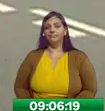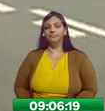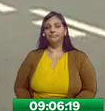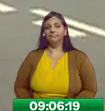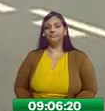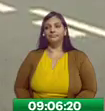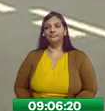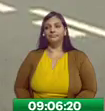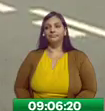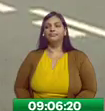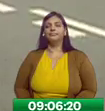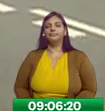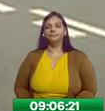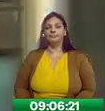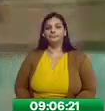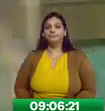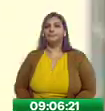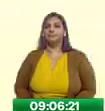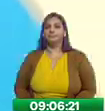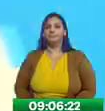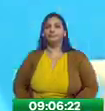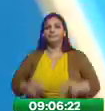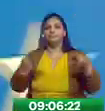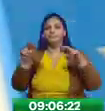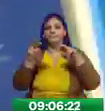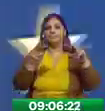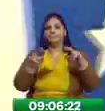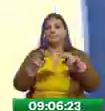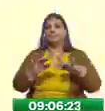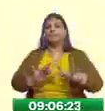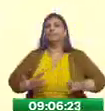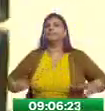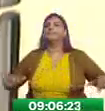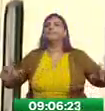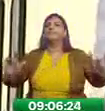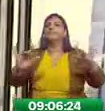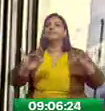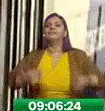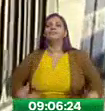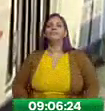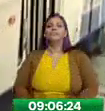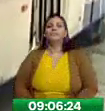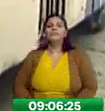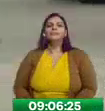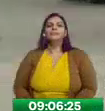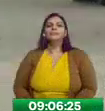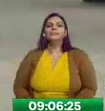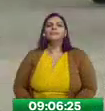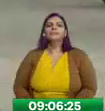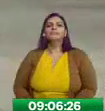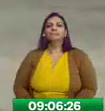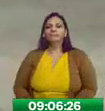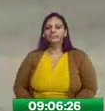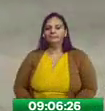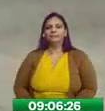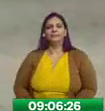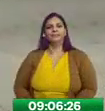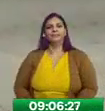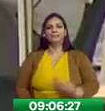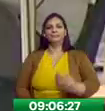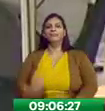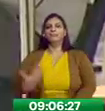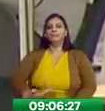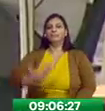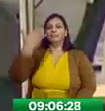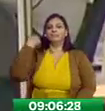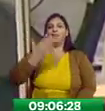así se vivió esta jornada con una ciudad puerto que tenía por costumbre nunca dormir la tierra de los huancavilcas